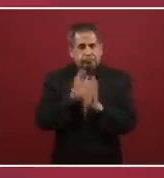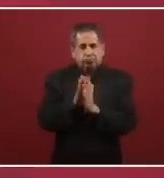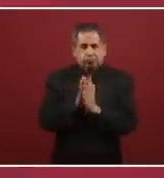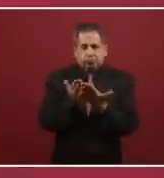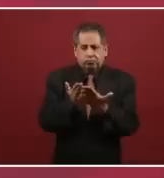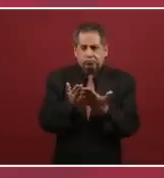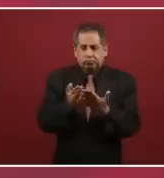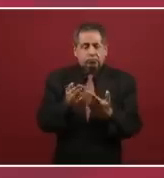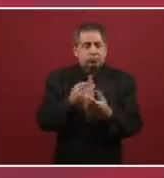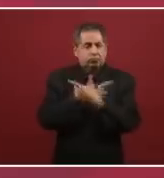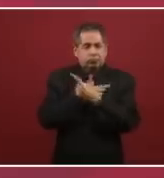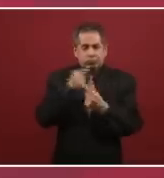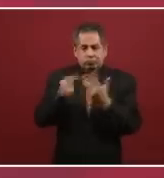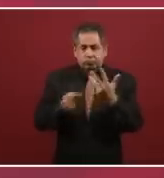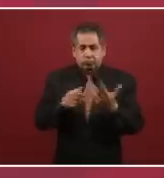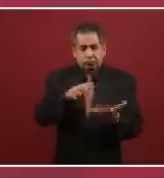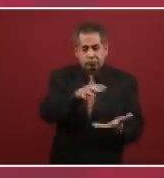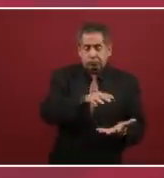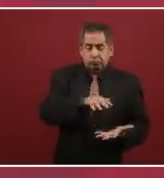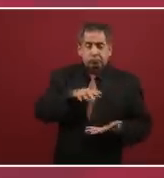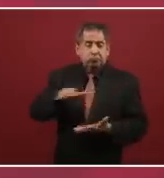se quedaron en bodega.